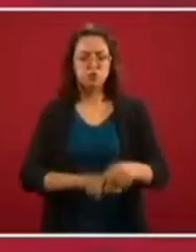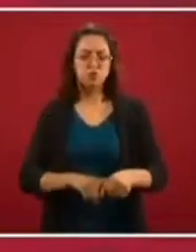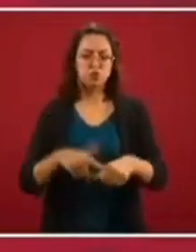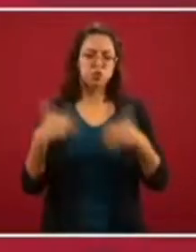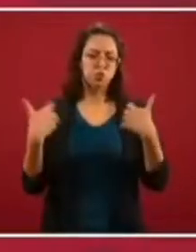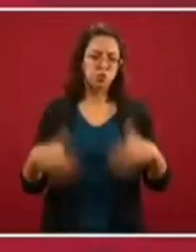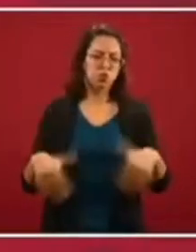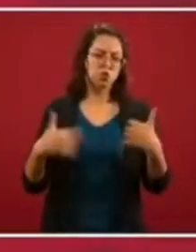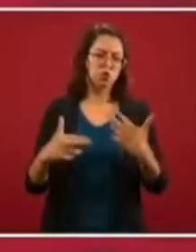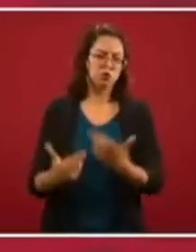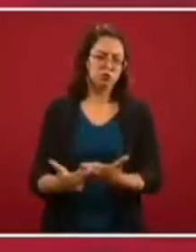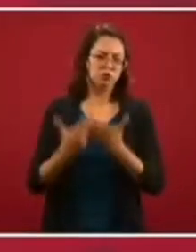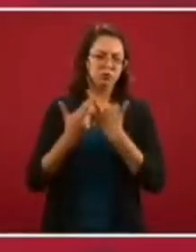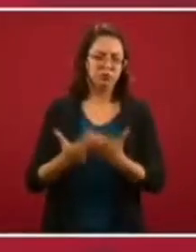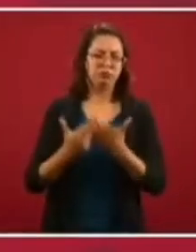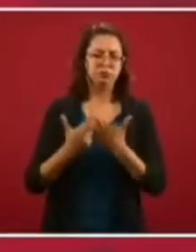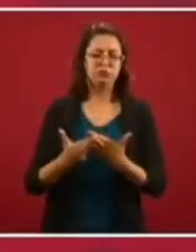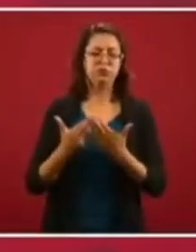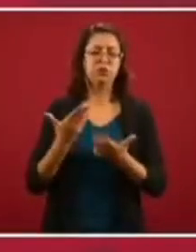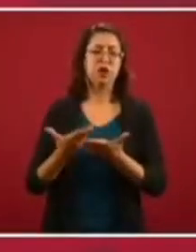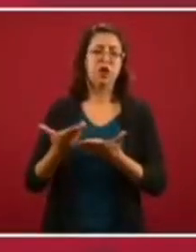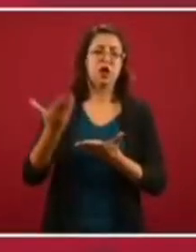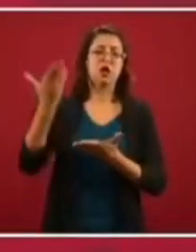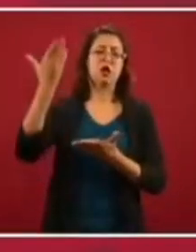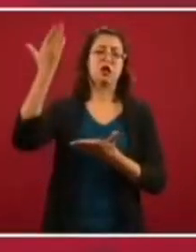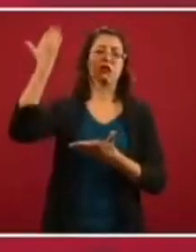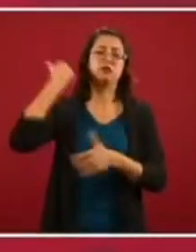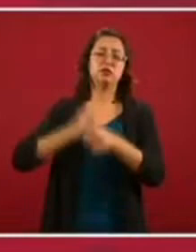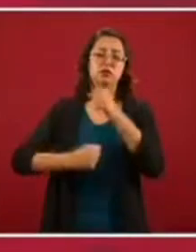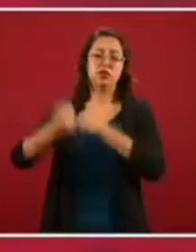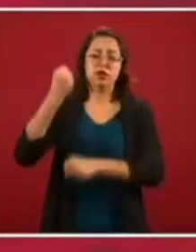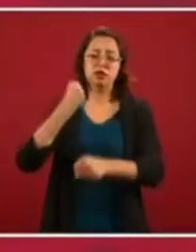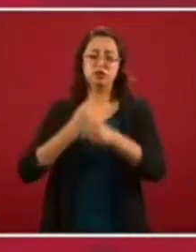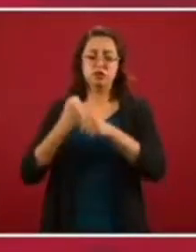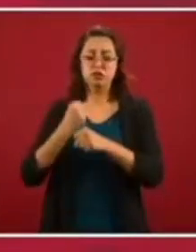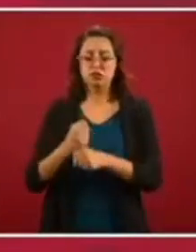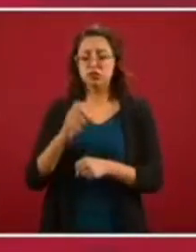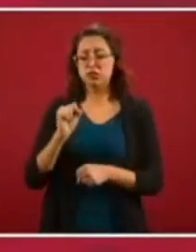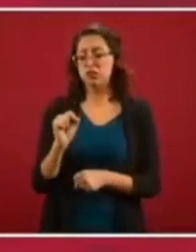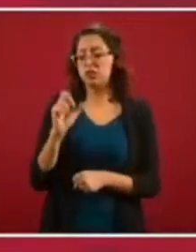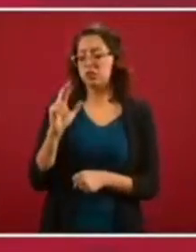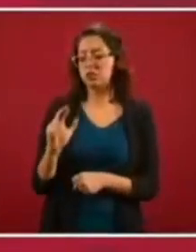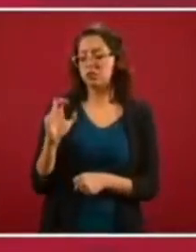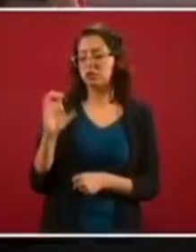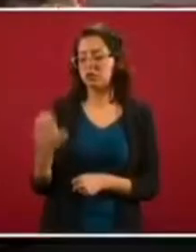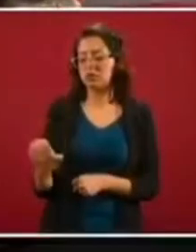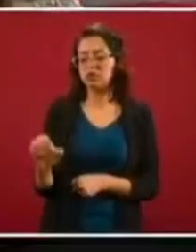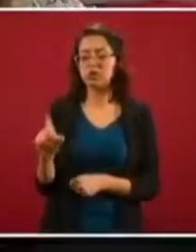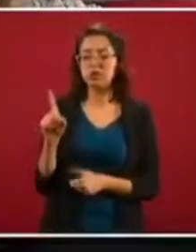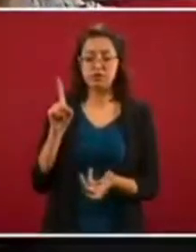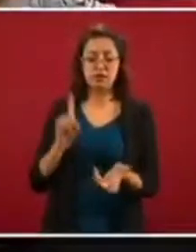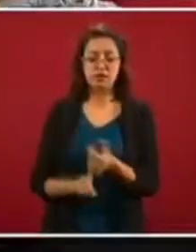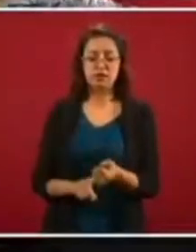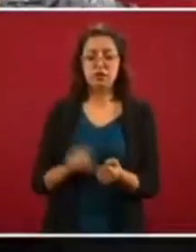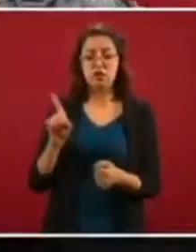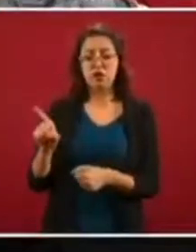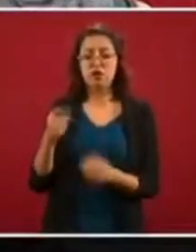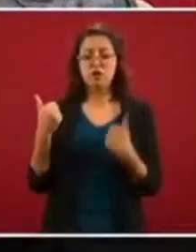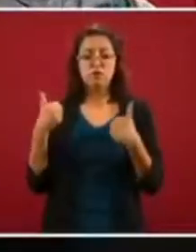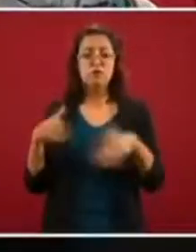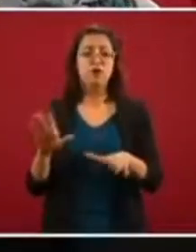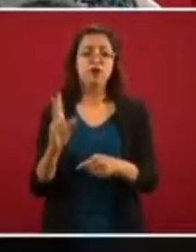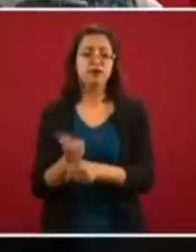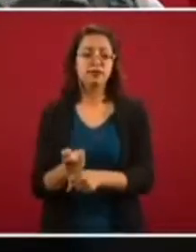fue en los mejores tiempos de la Secretaría de Relaciones Exteriores,